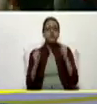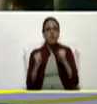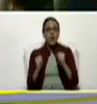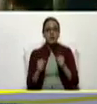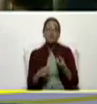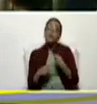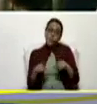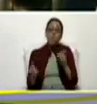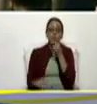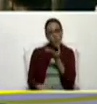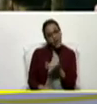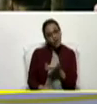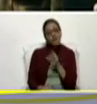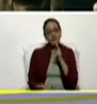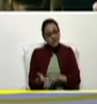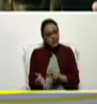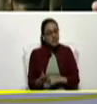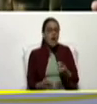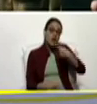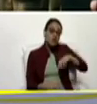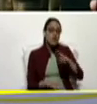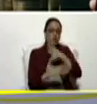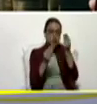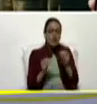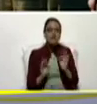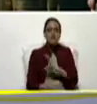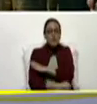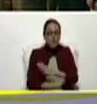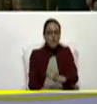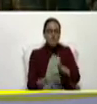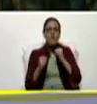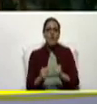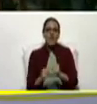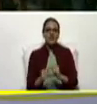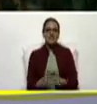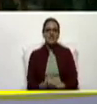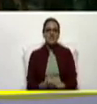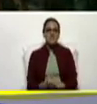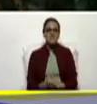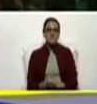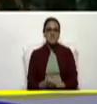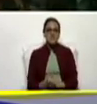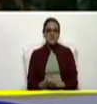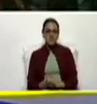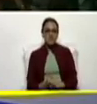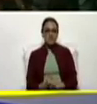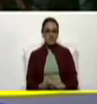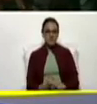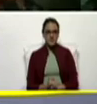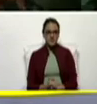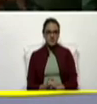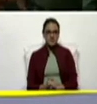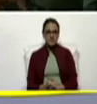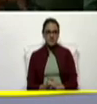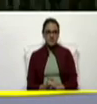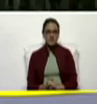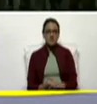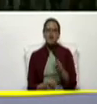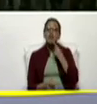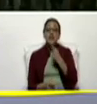nosotros Ah como dice ah sopla